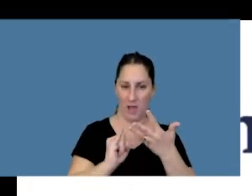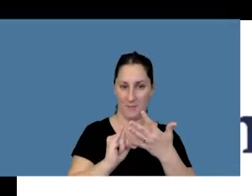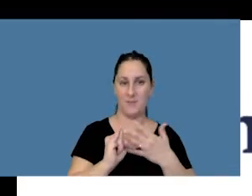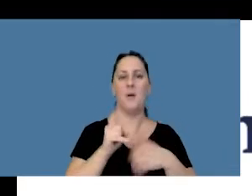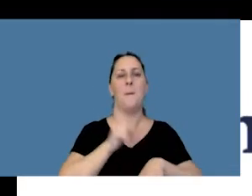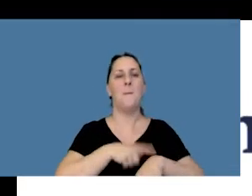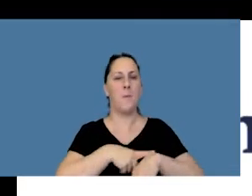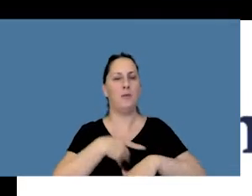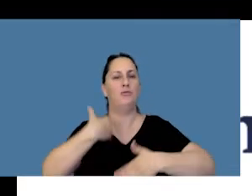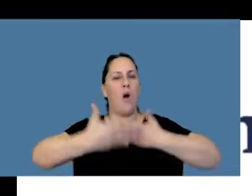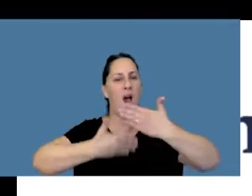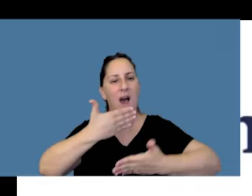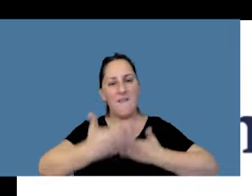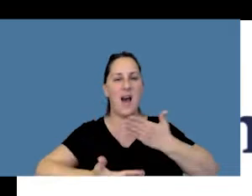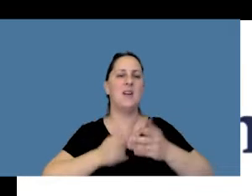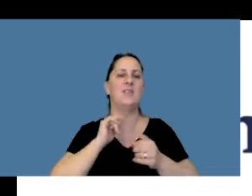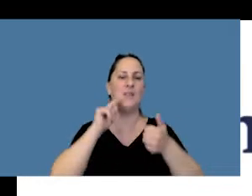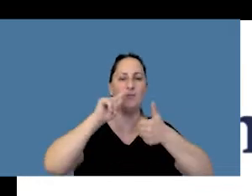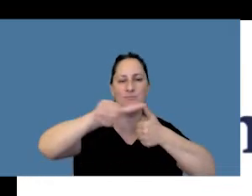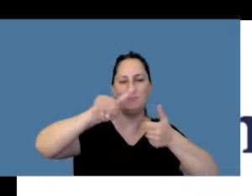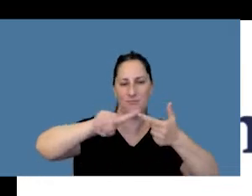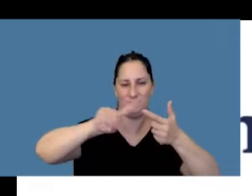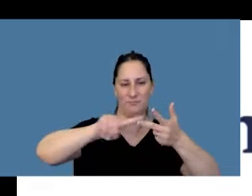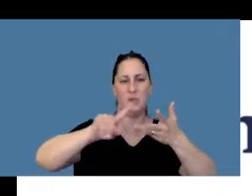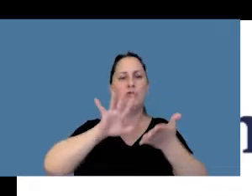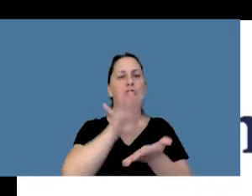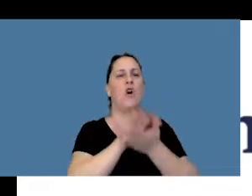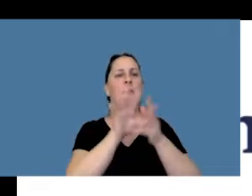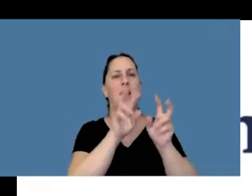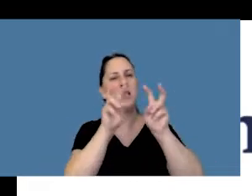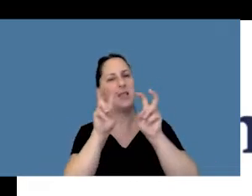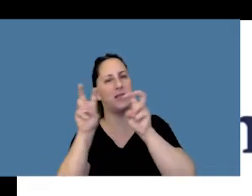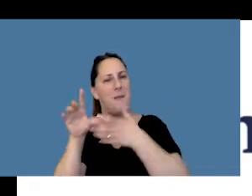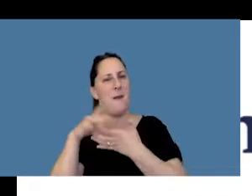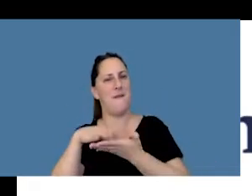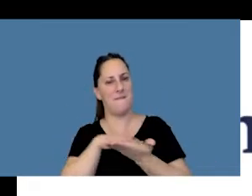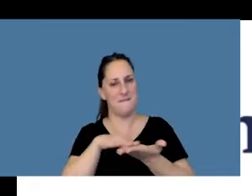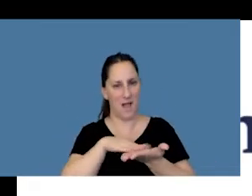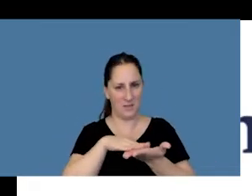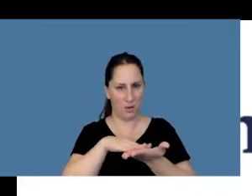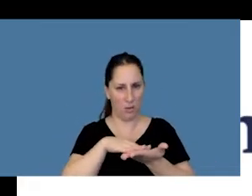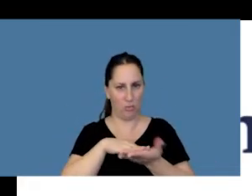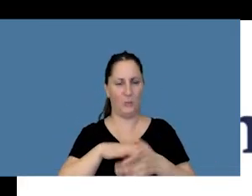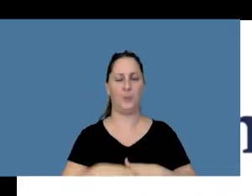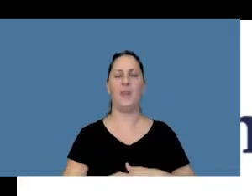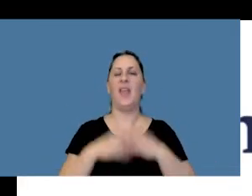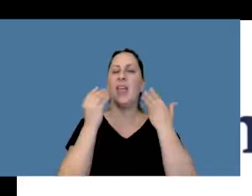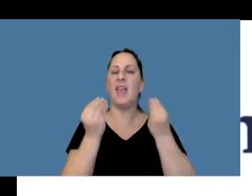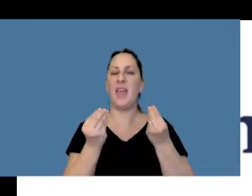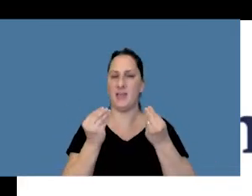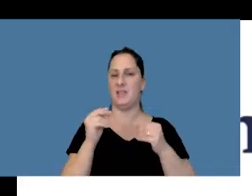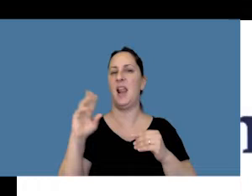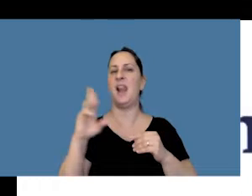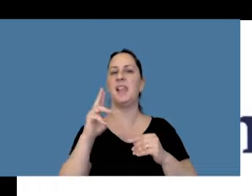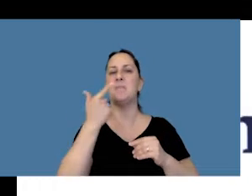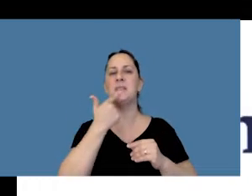digamos, haciendo el barrido o el punteo sobre los temas básicos de lo que es el régimen